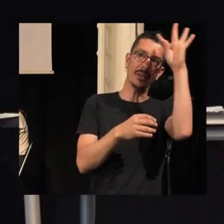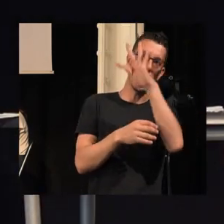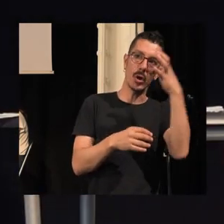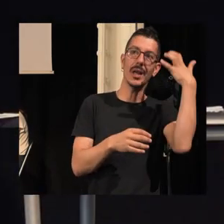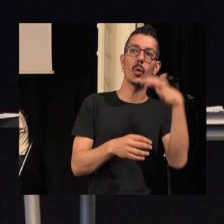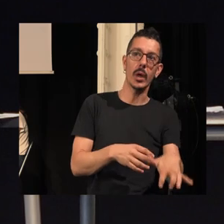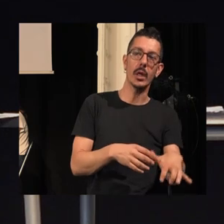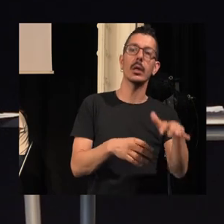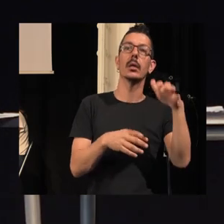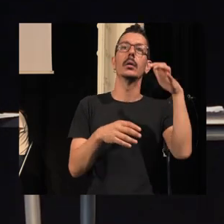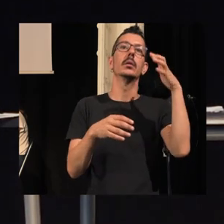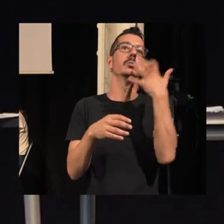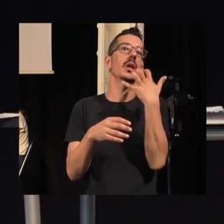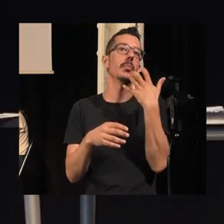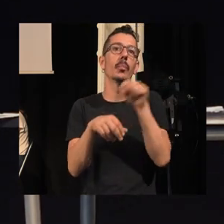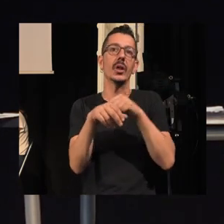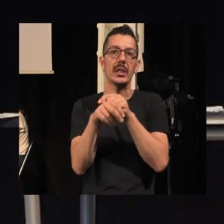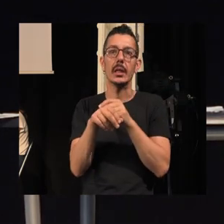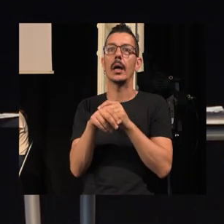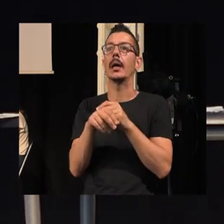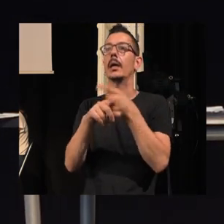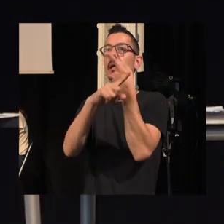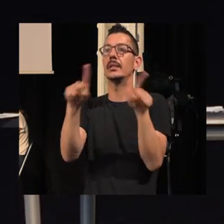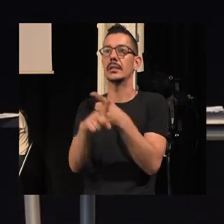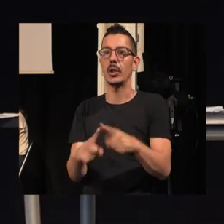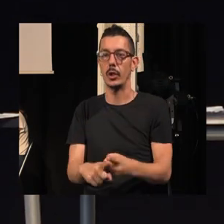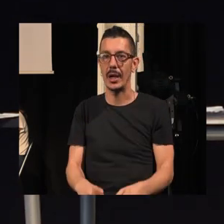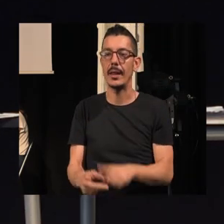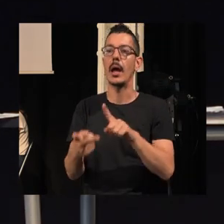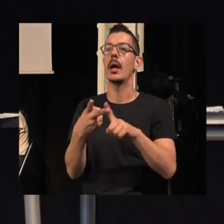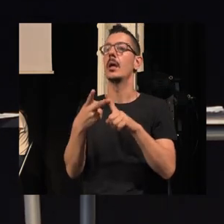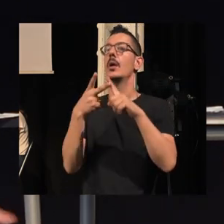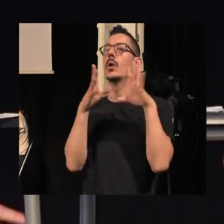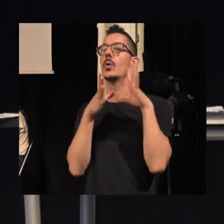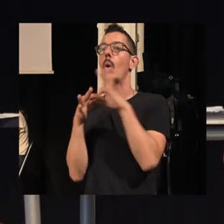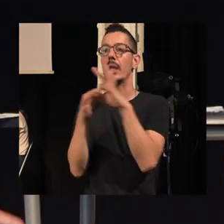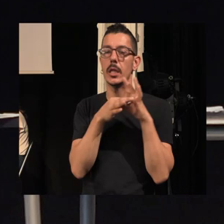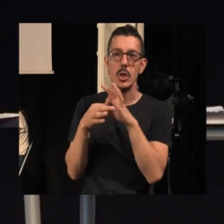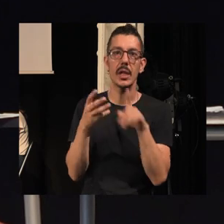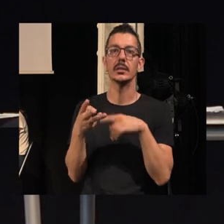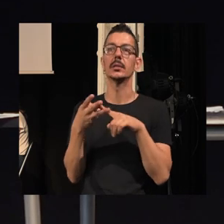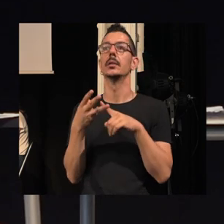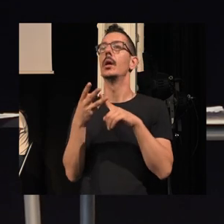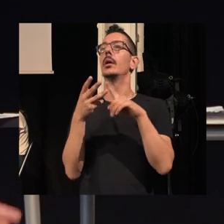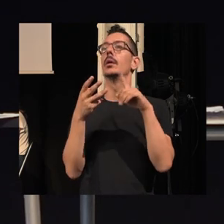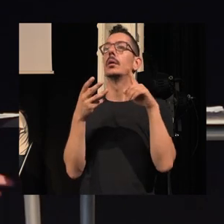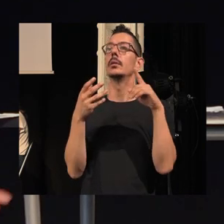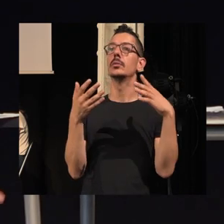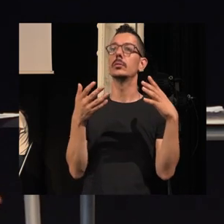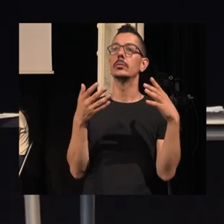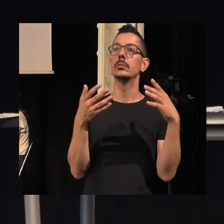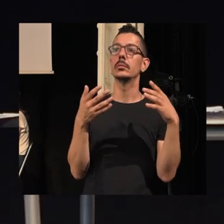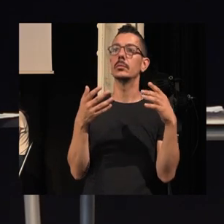supuesto, las políticas de coaliciones, la interseccionalidad, la raza, la crítica, de alguna manera, a un sistema económico que nos